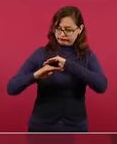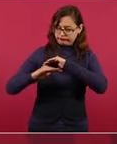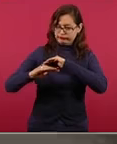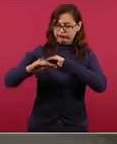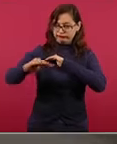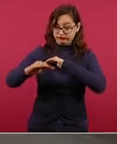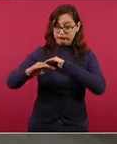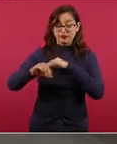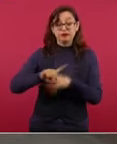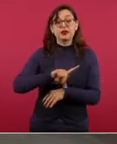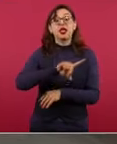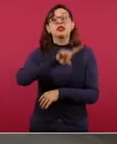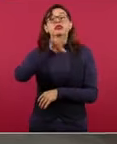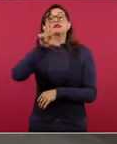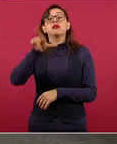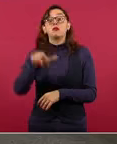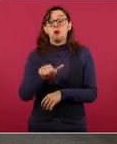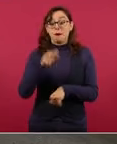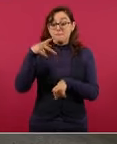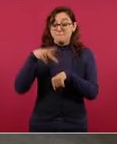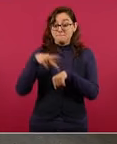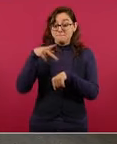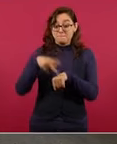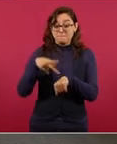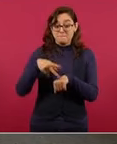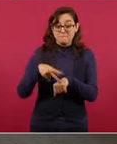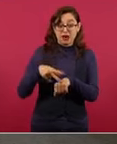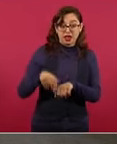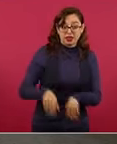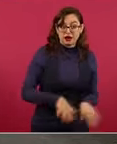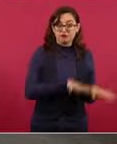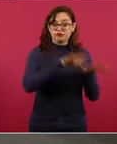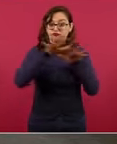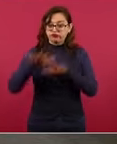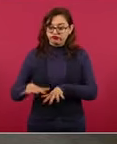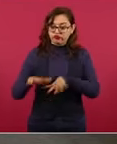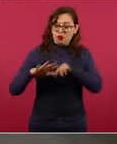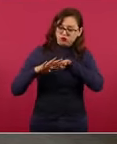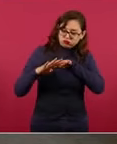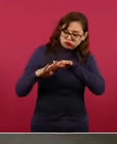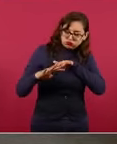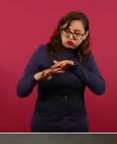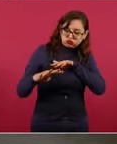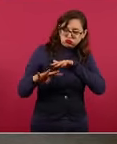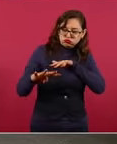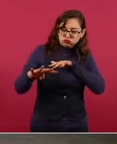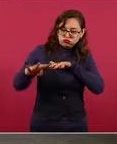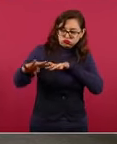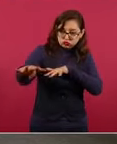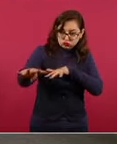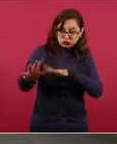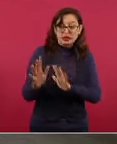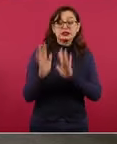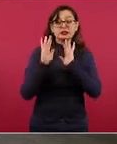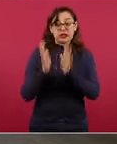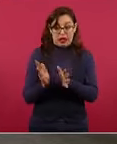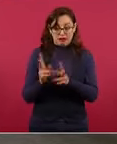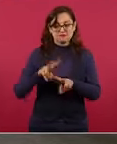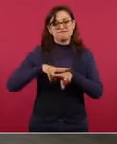que poner los durmientes y los rieles entonces en efecto